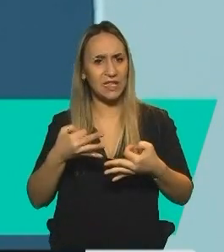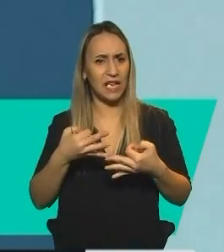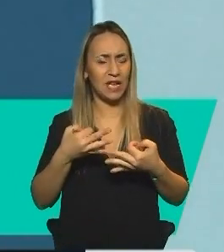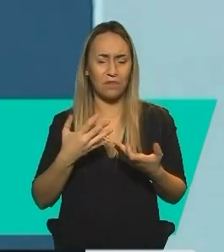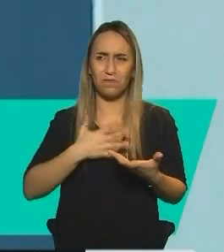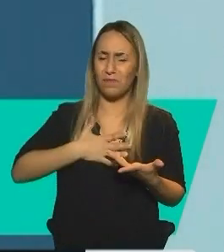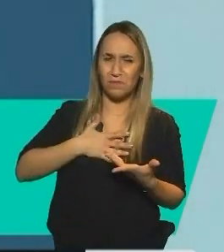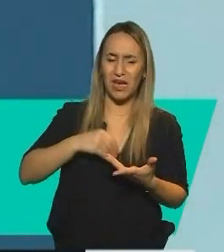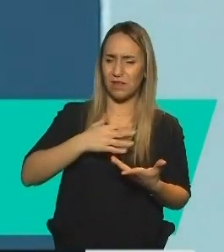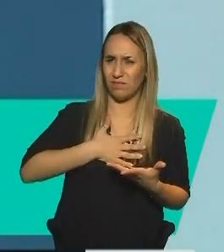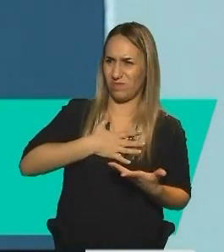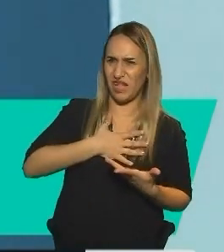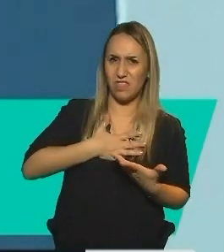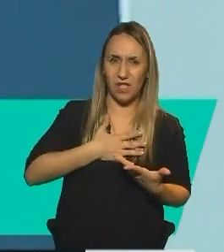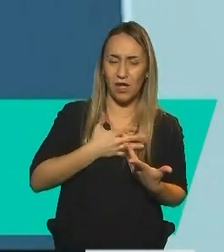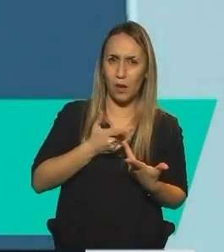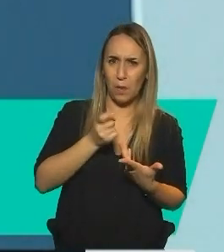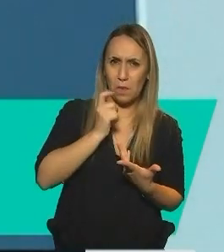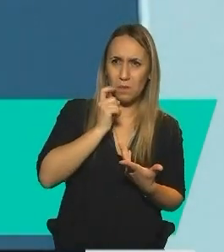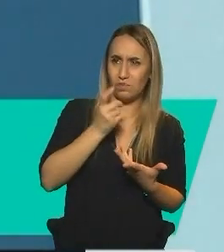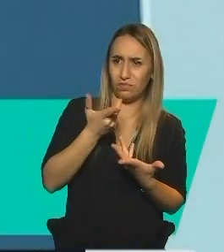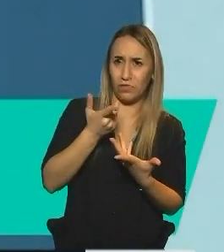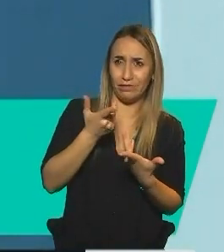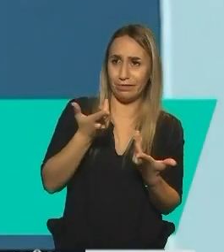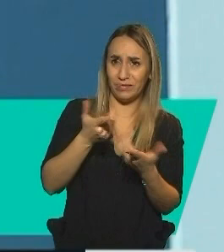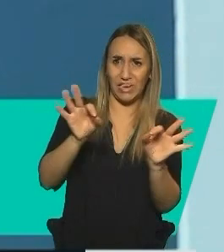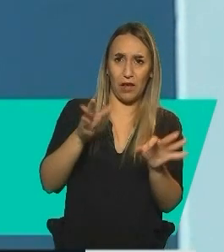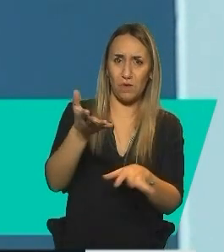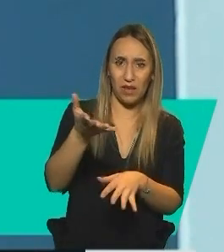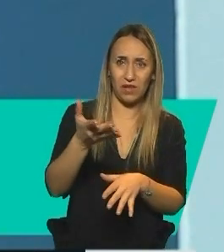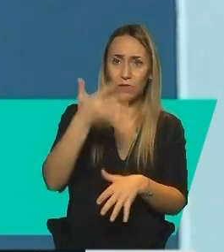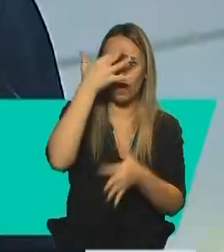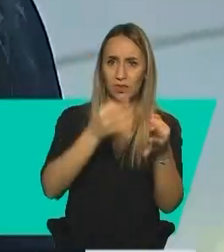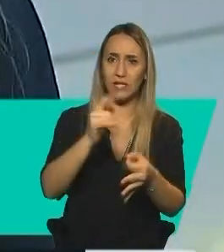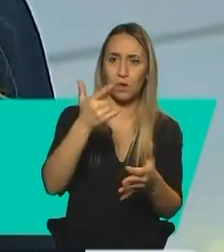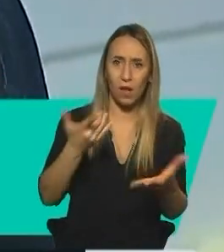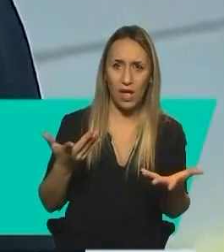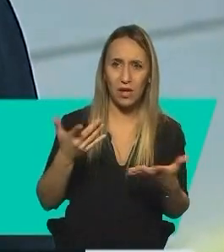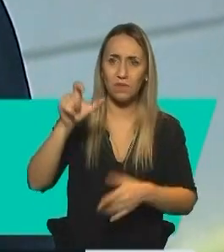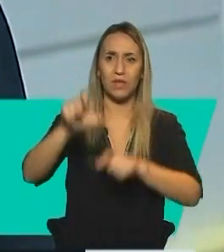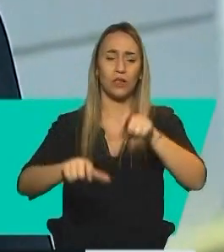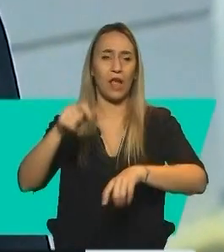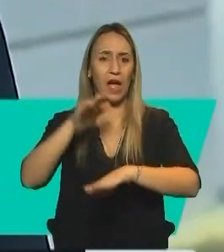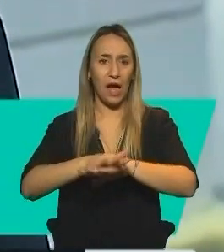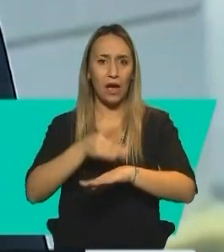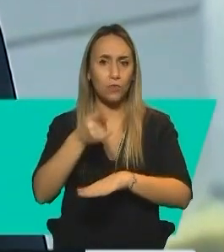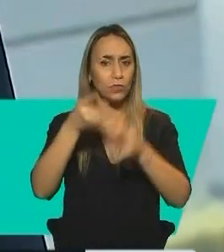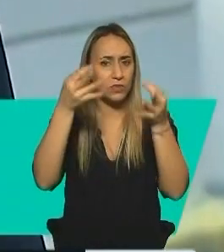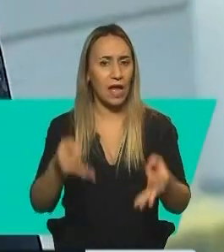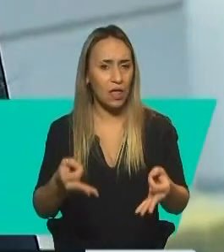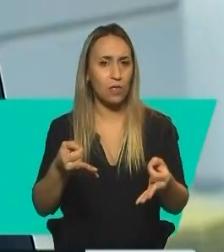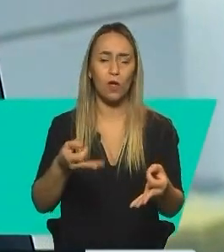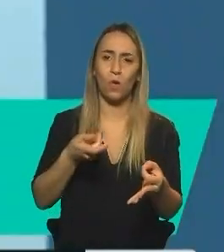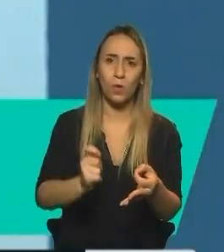que tenemos por el hecho de que no hay acusados, enjuiciados